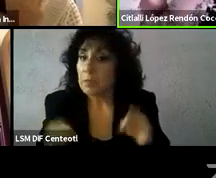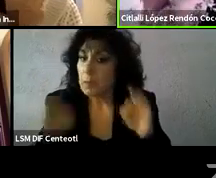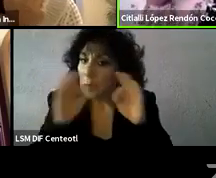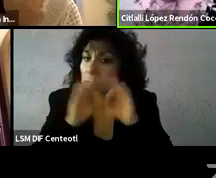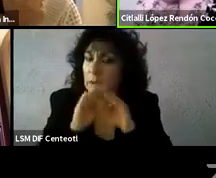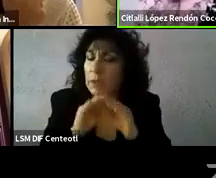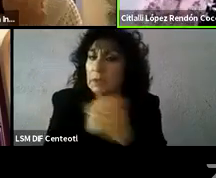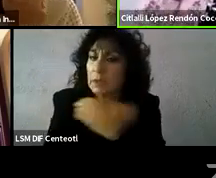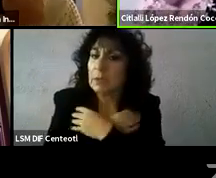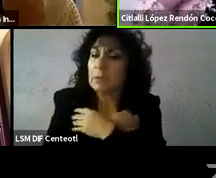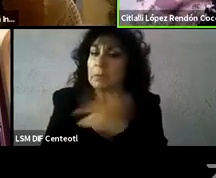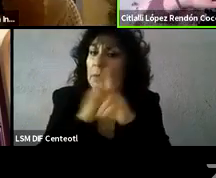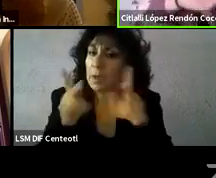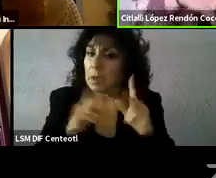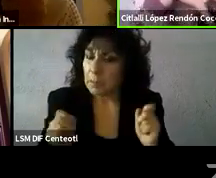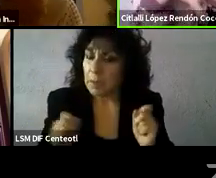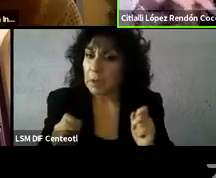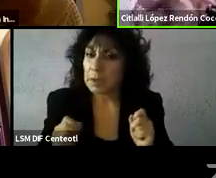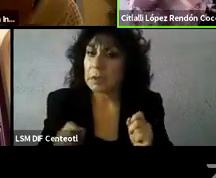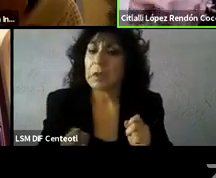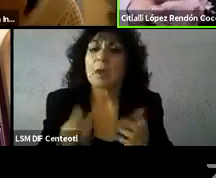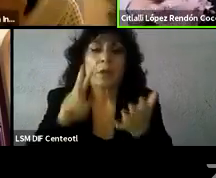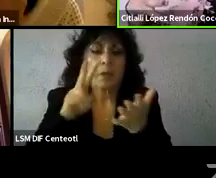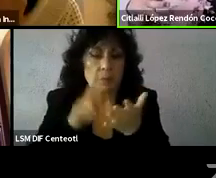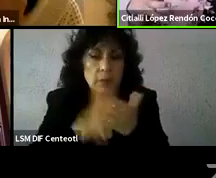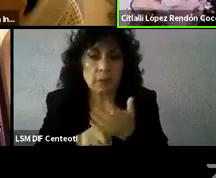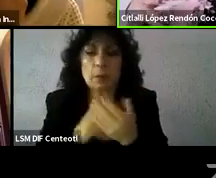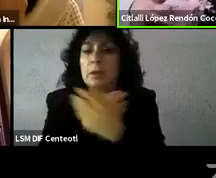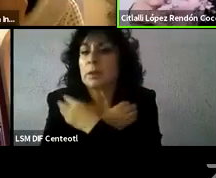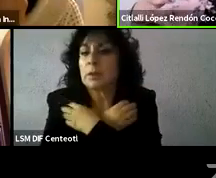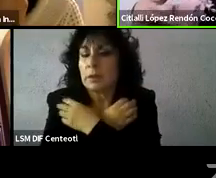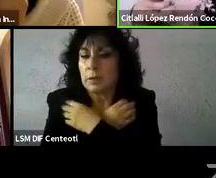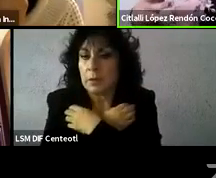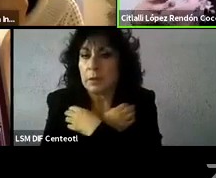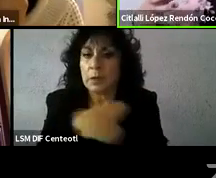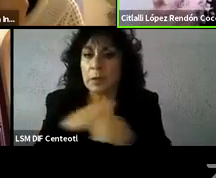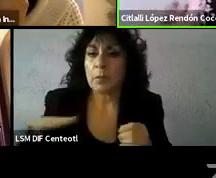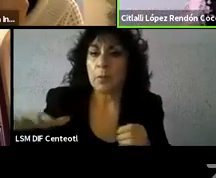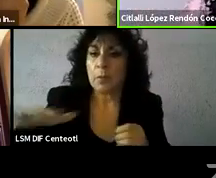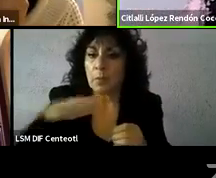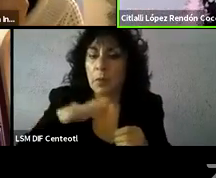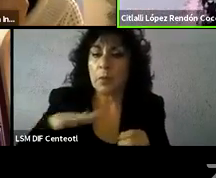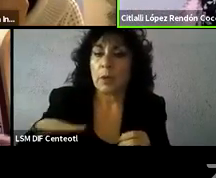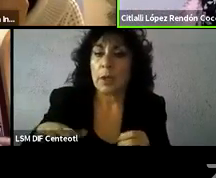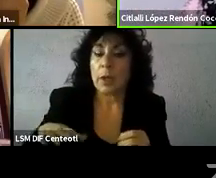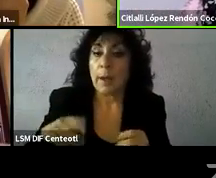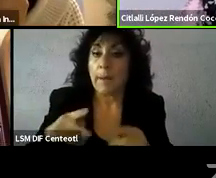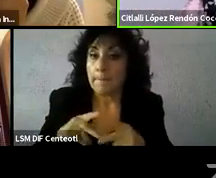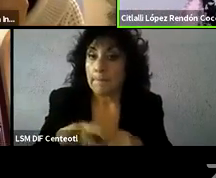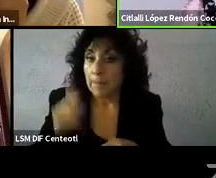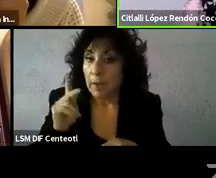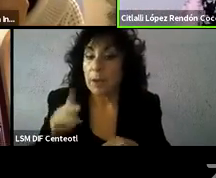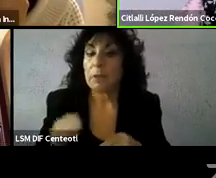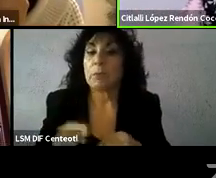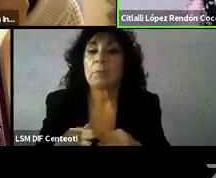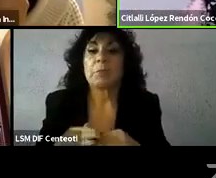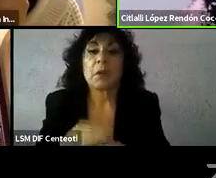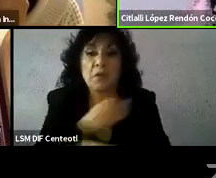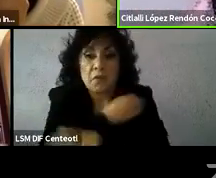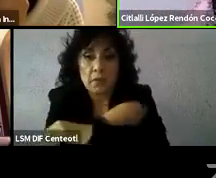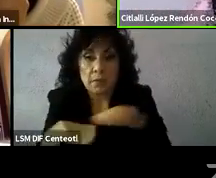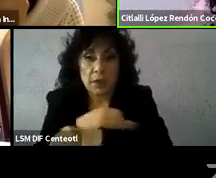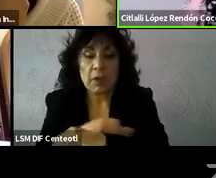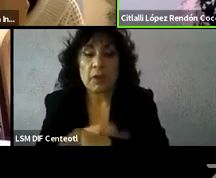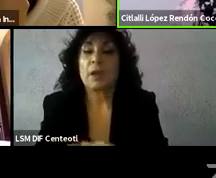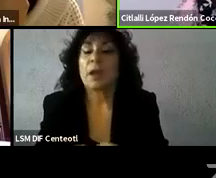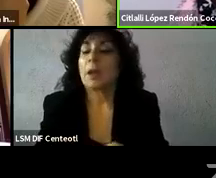Los principios de la educación popular, también en esa otra comunidad de aprendizaje que es la familia en sí misma. Entonces, ahora les dejo